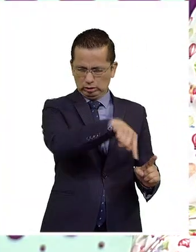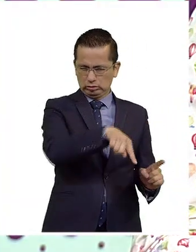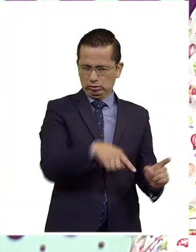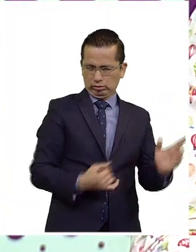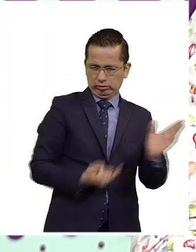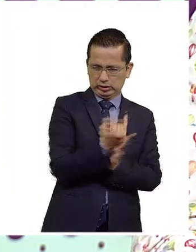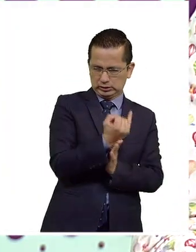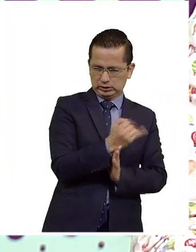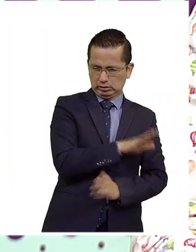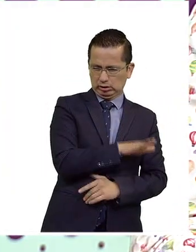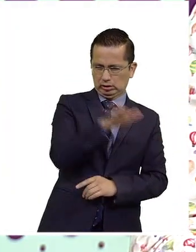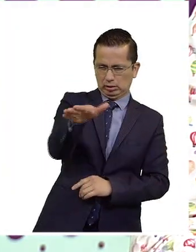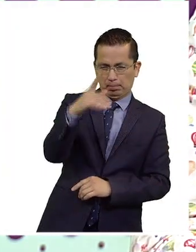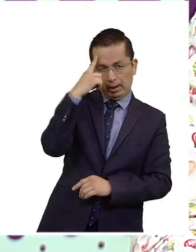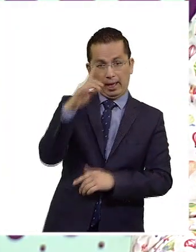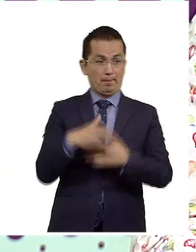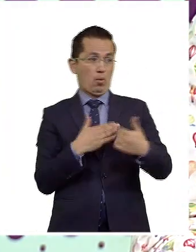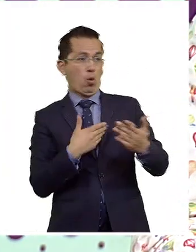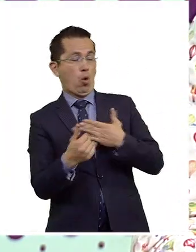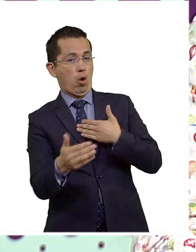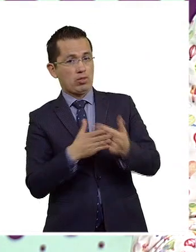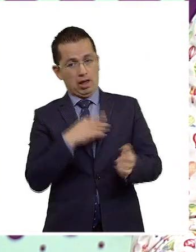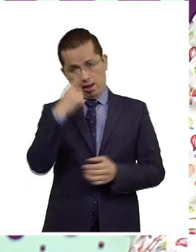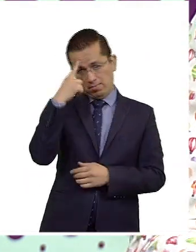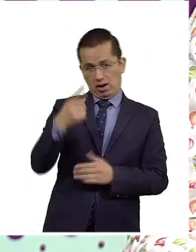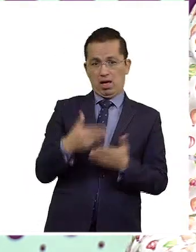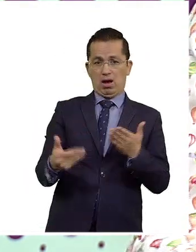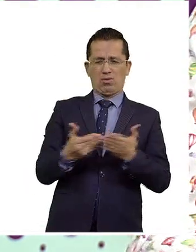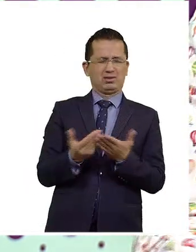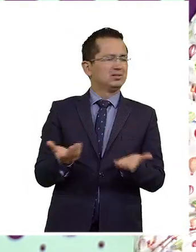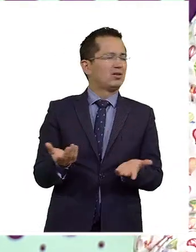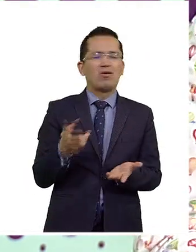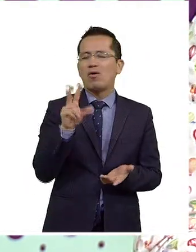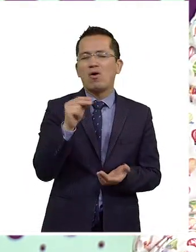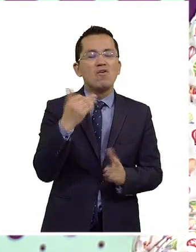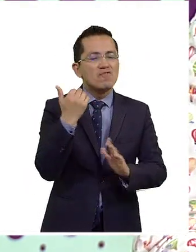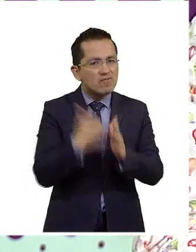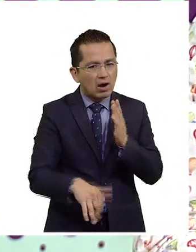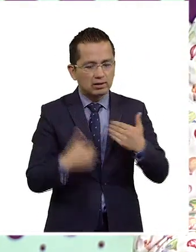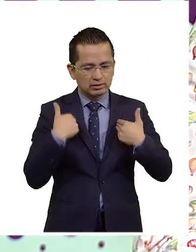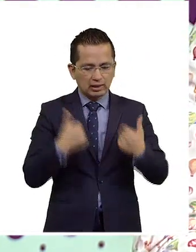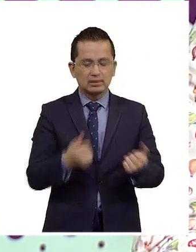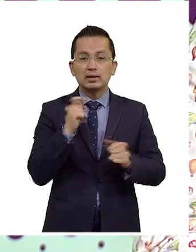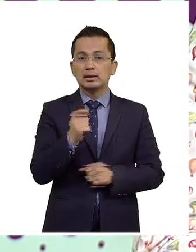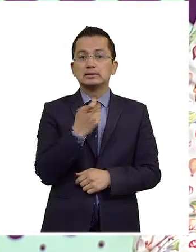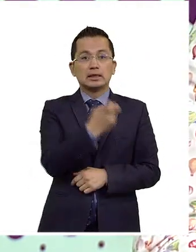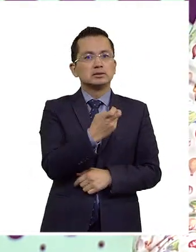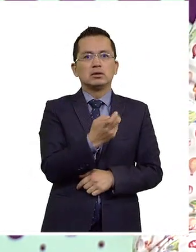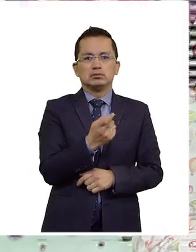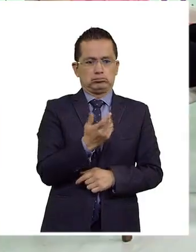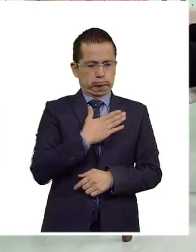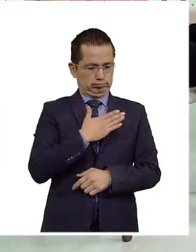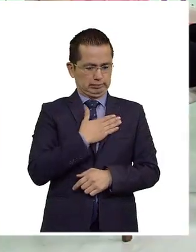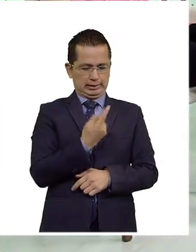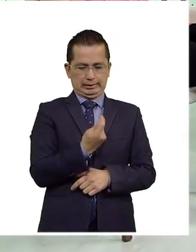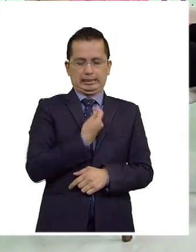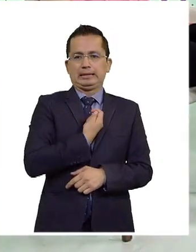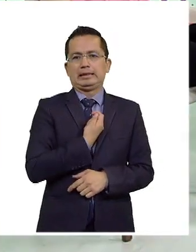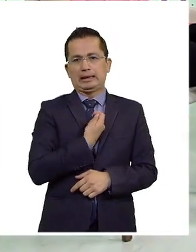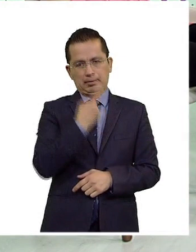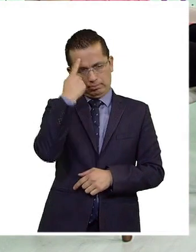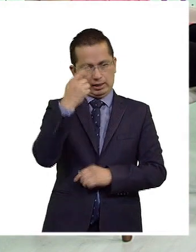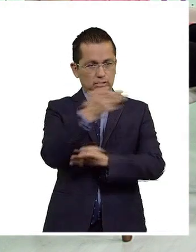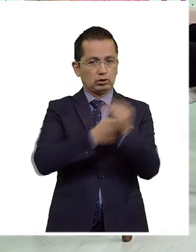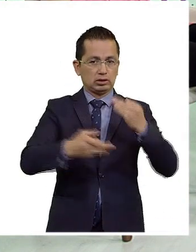fuera una moda, una tendencia. Sigue sin comprenderse que es parte de la identidad humana. Claro, claro. Sí, por supuesto.